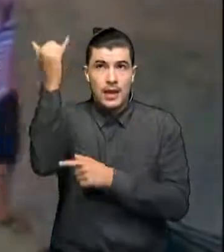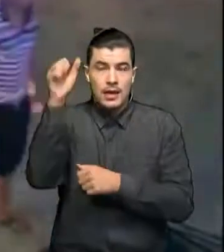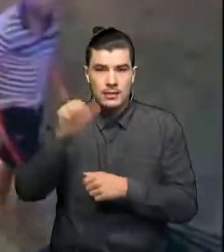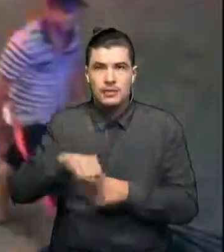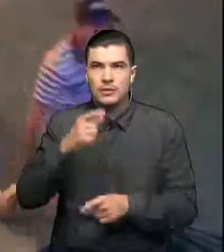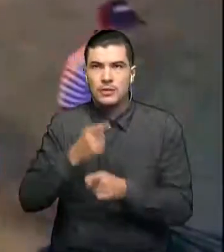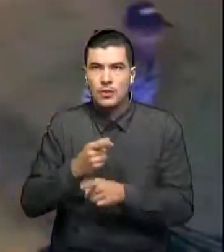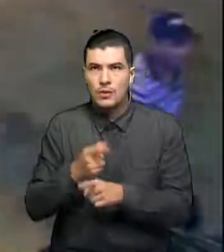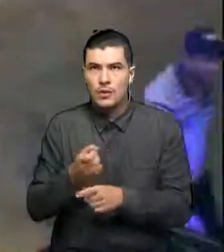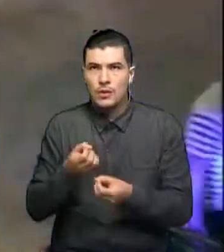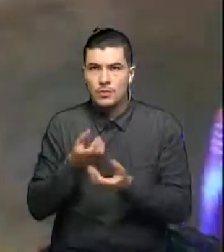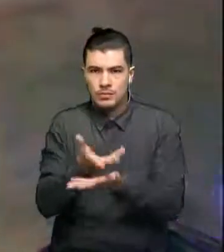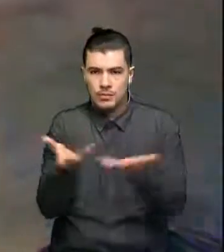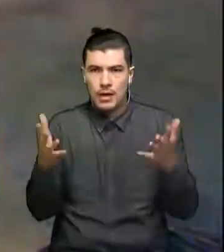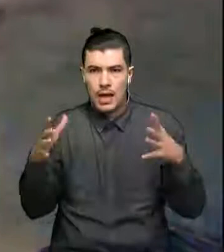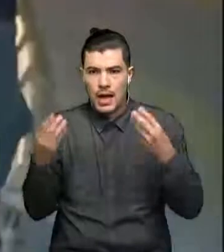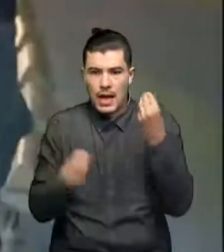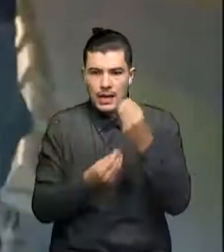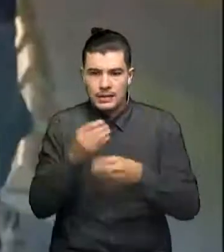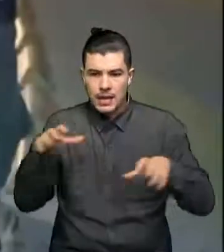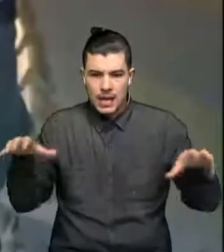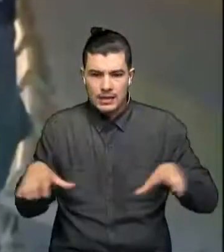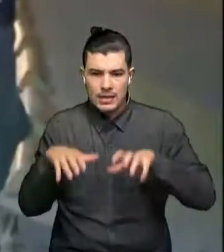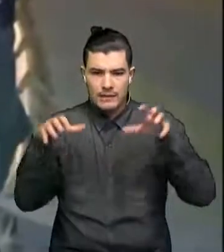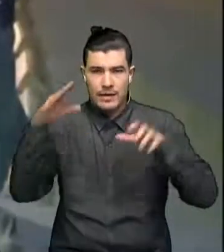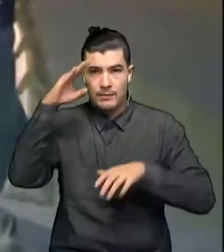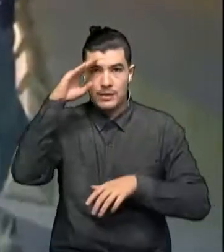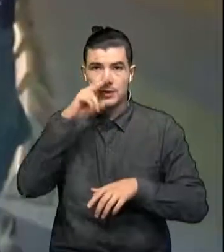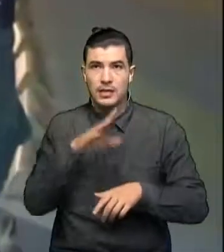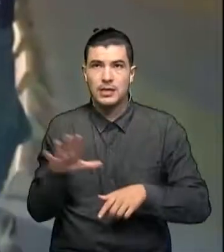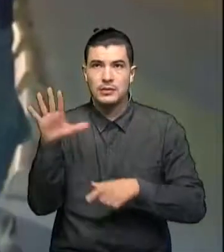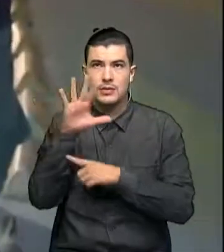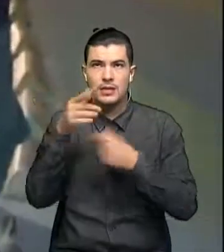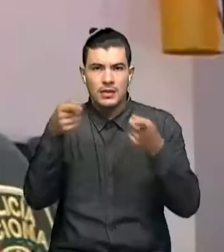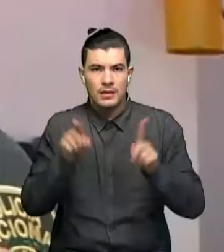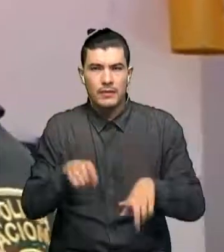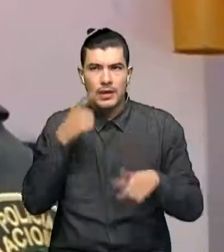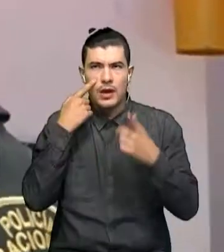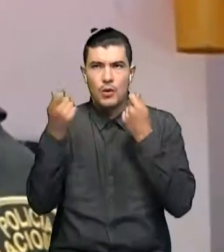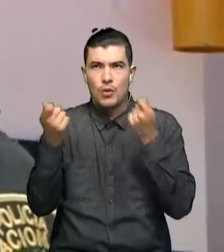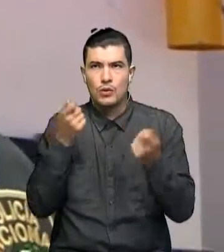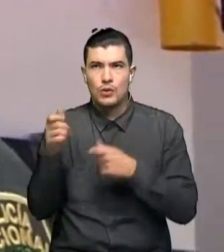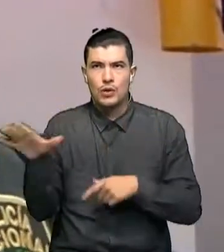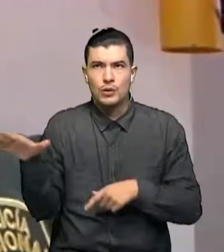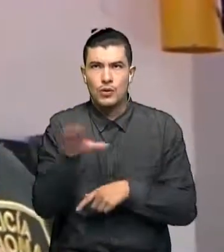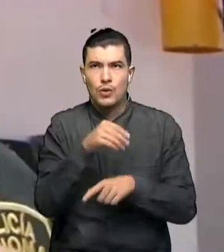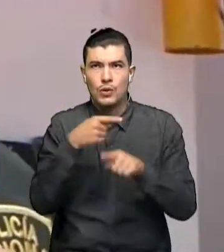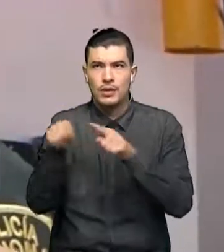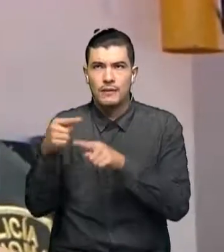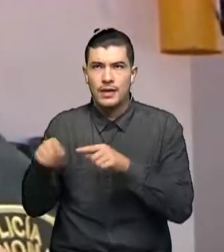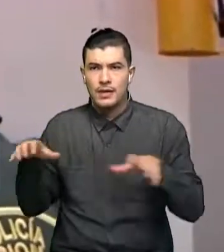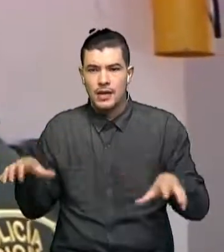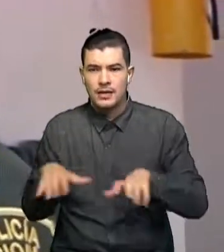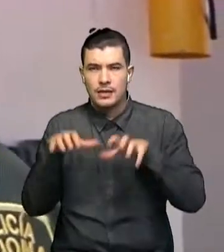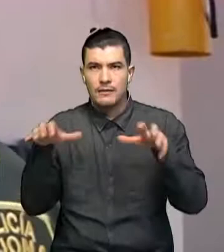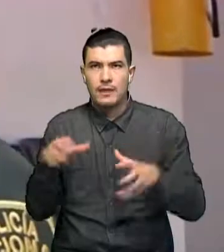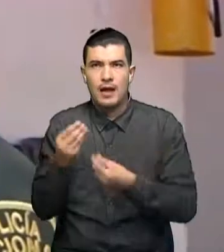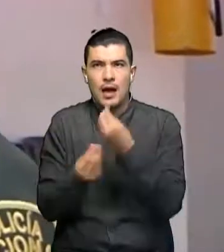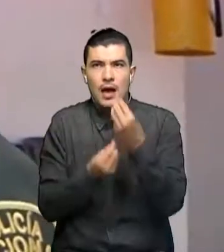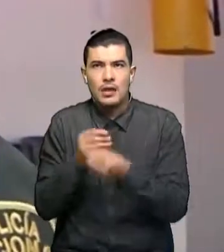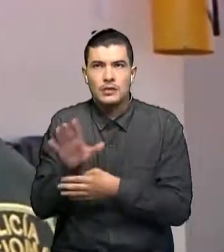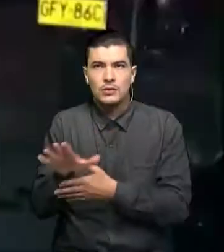generar una actividad de policía pero también generar un control saber sobre las diferentes actividades que se realizan